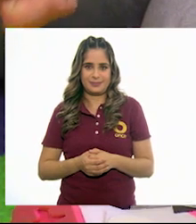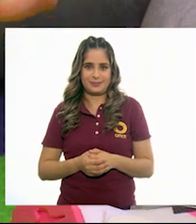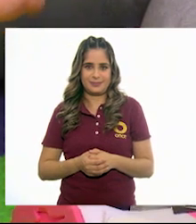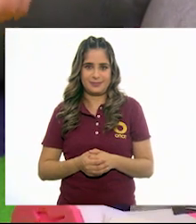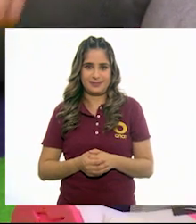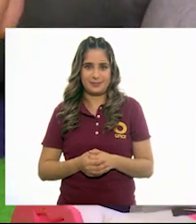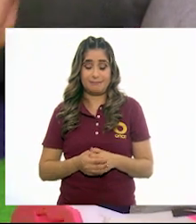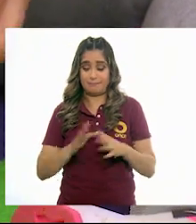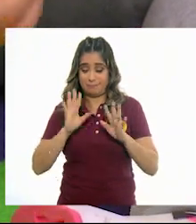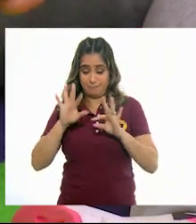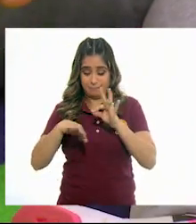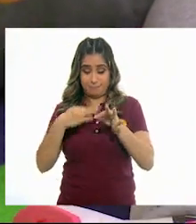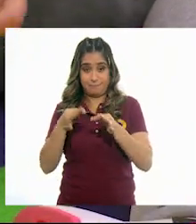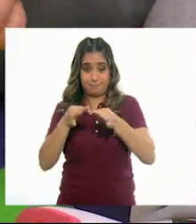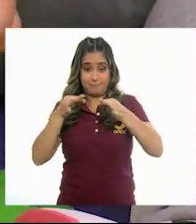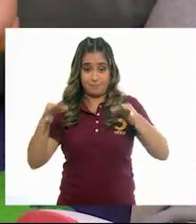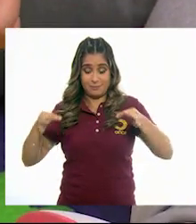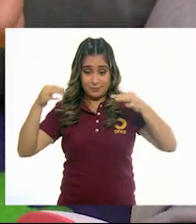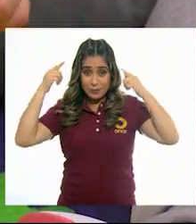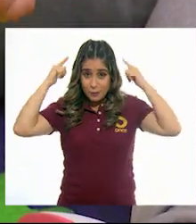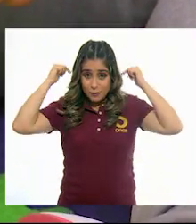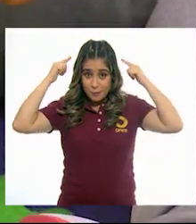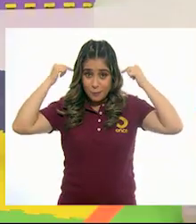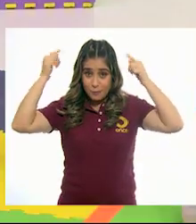Y hacemos orejas de conejo.